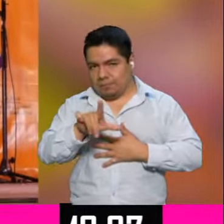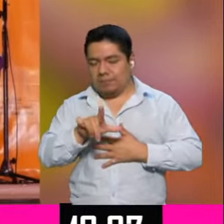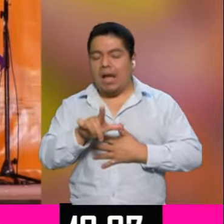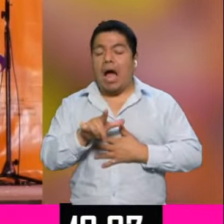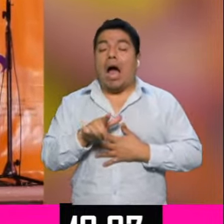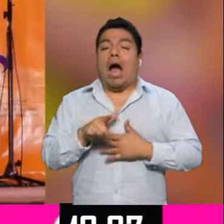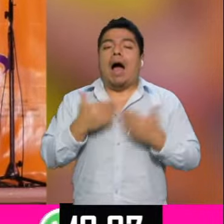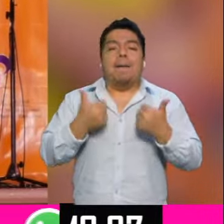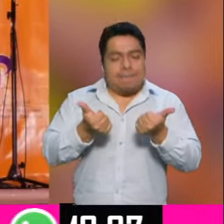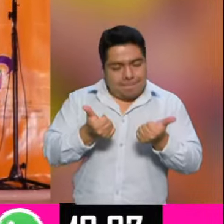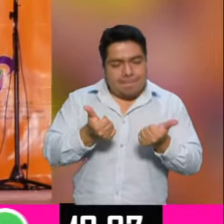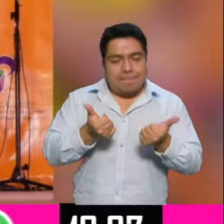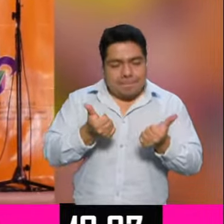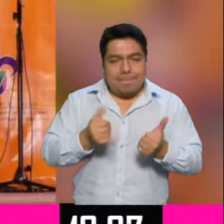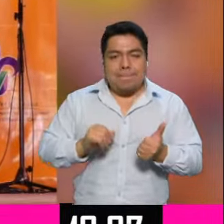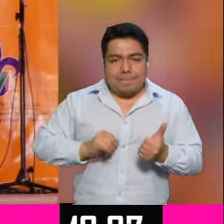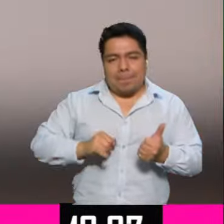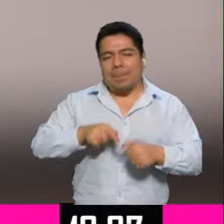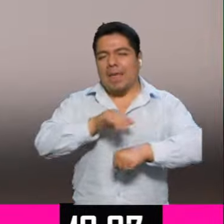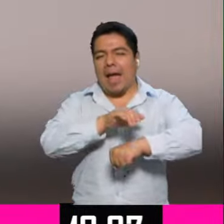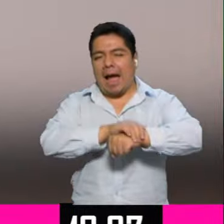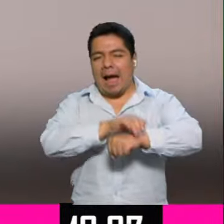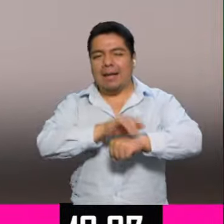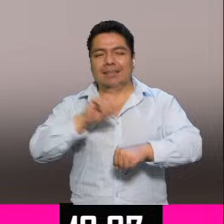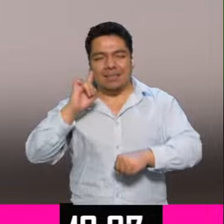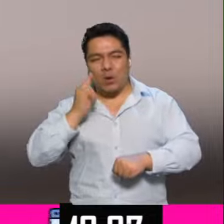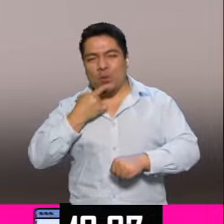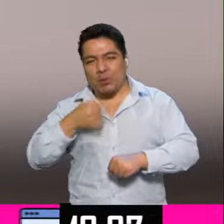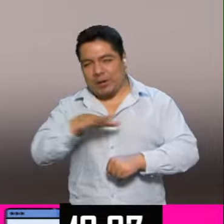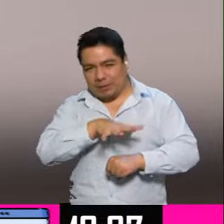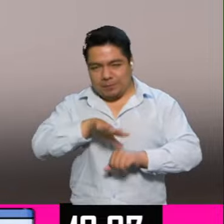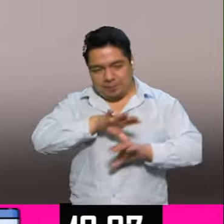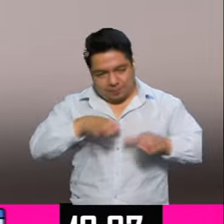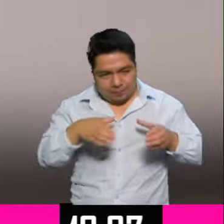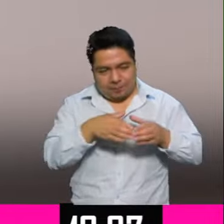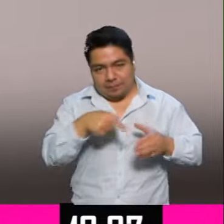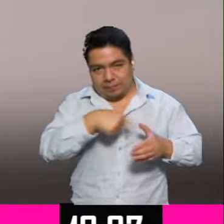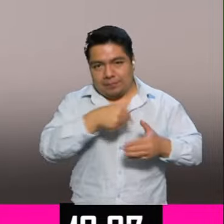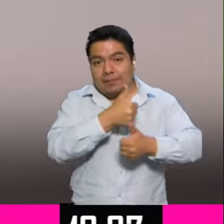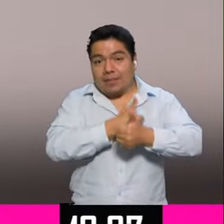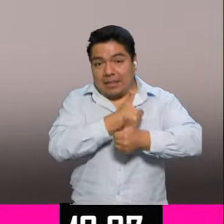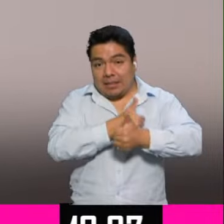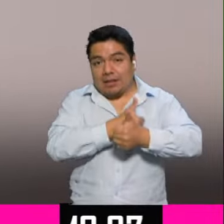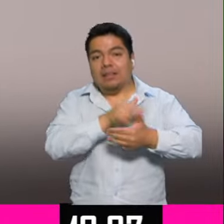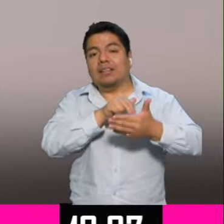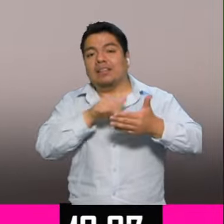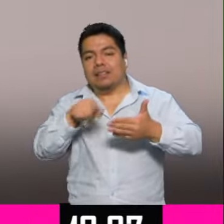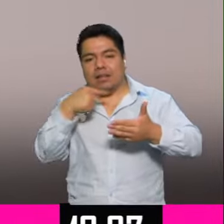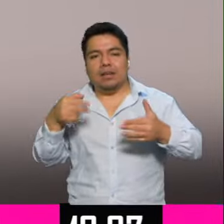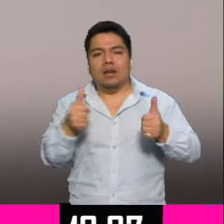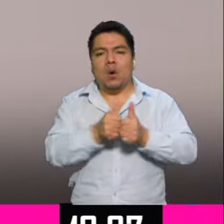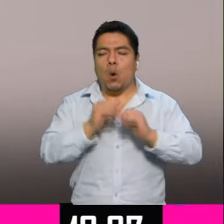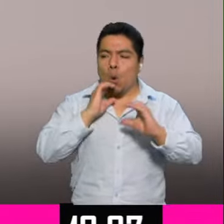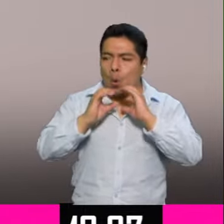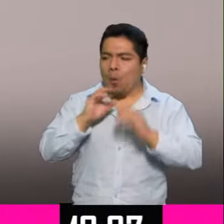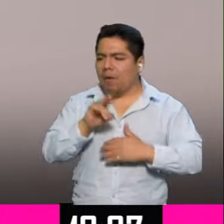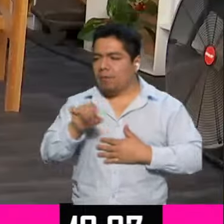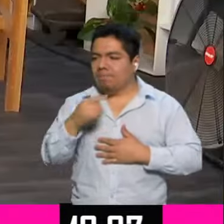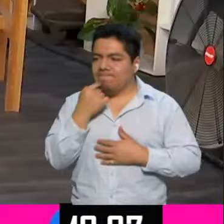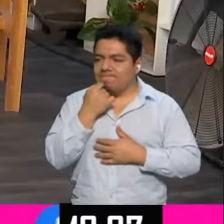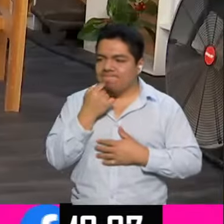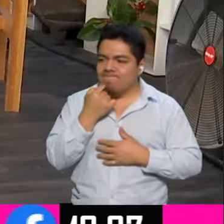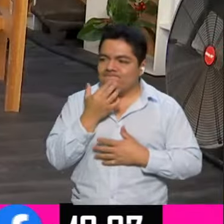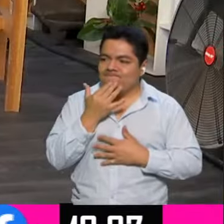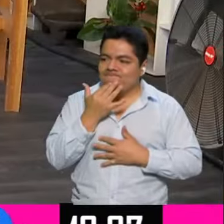Qué interesante. Entonces tengo amigos sordos de la carrera de diseño y comunicación visual. Y dijiste, ¿cómo los invito a mi